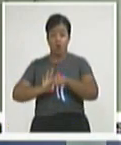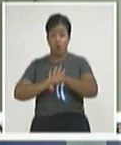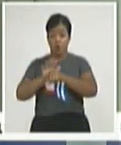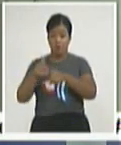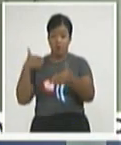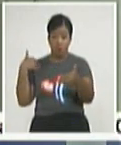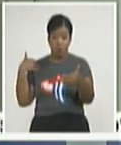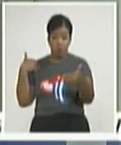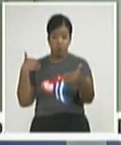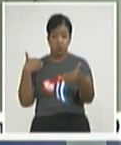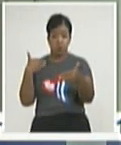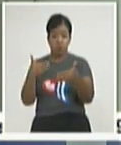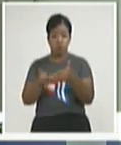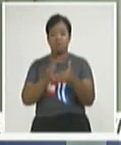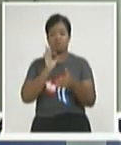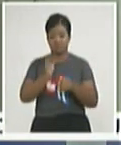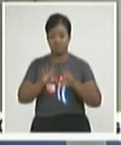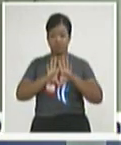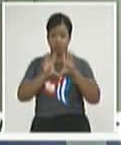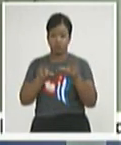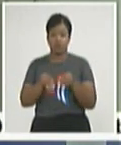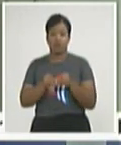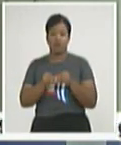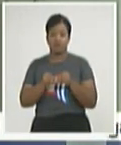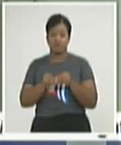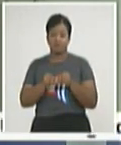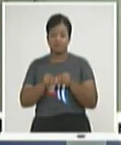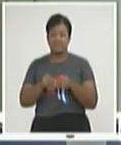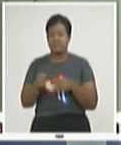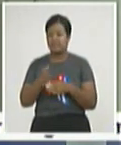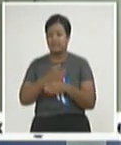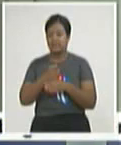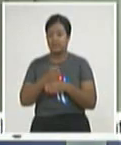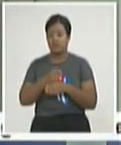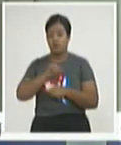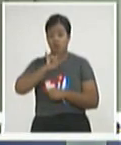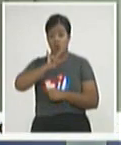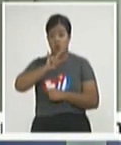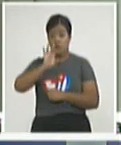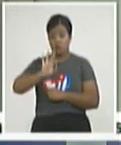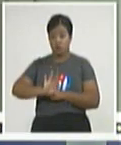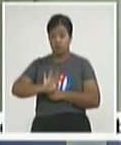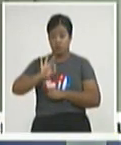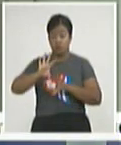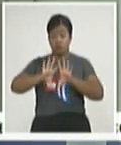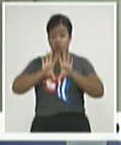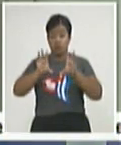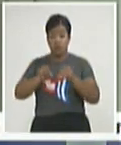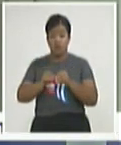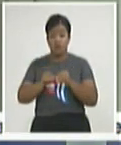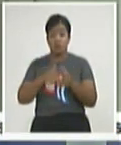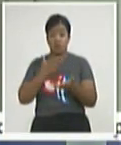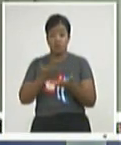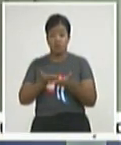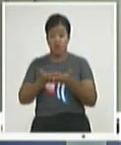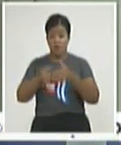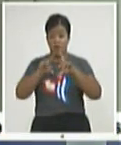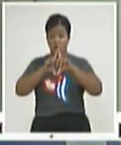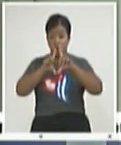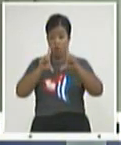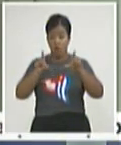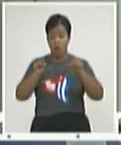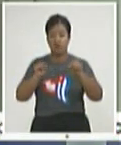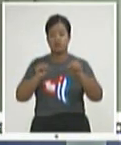del 2020. Eso hace que el 9% de todas las muestras procesadas en Cuba para el